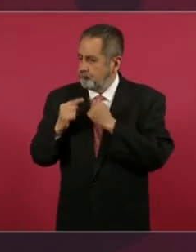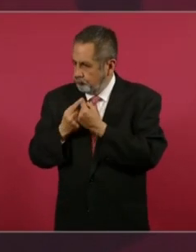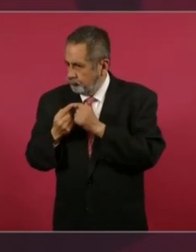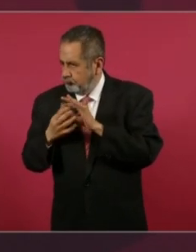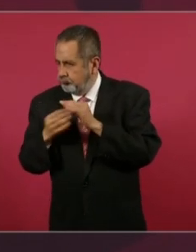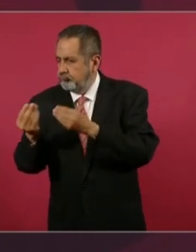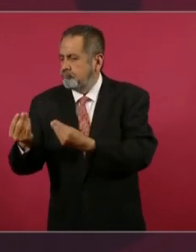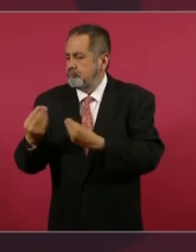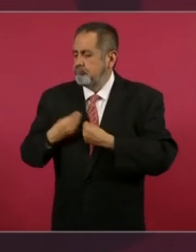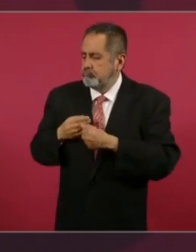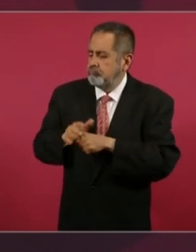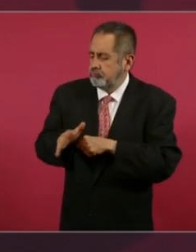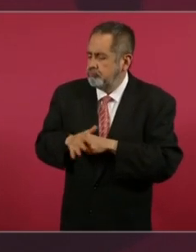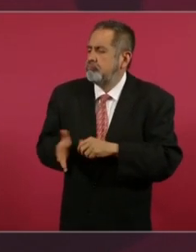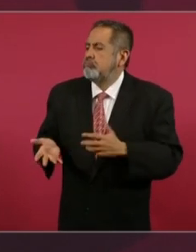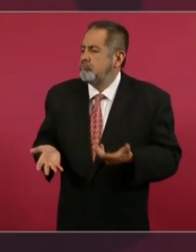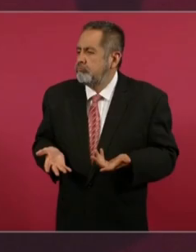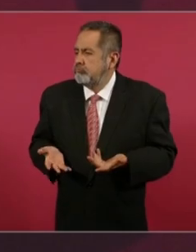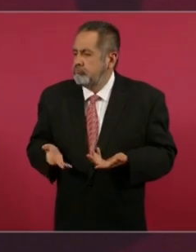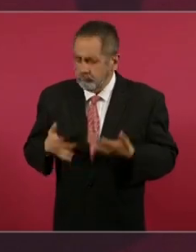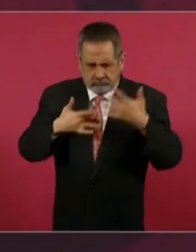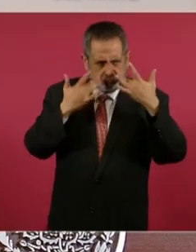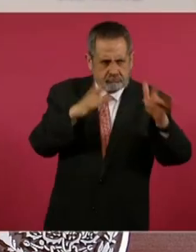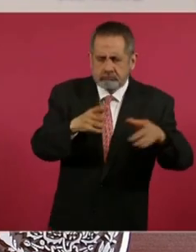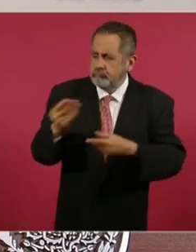¿qué me va a tocar?